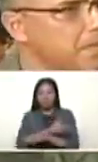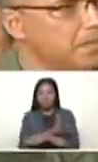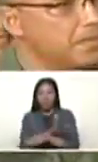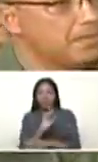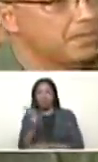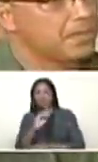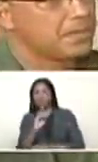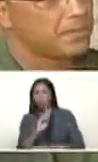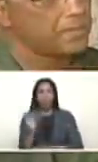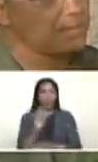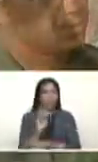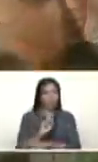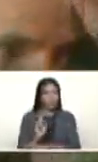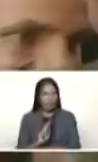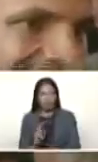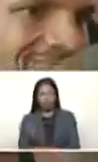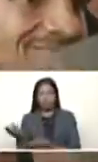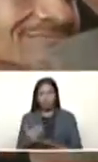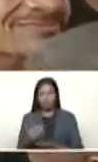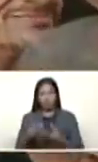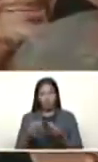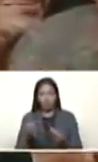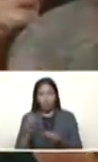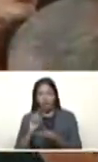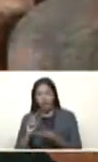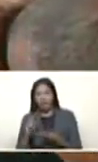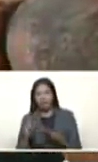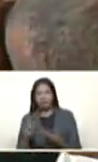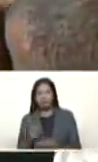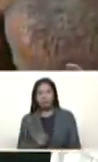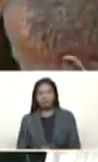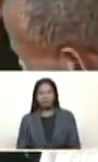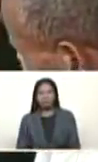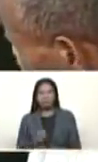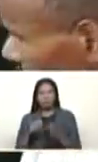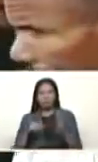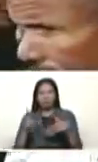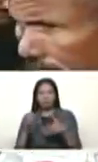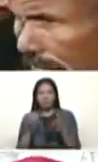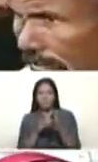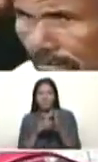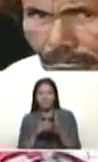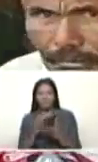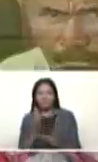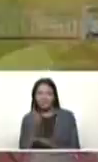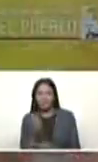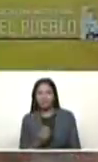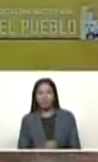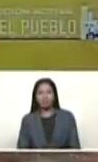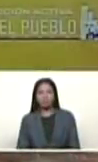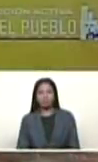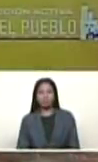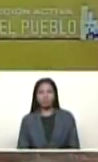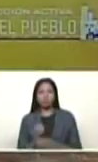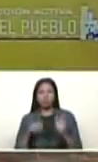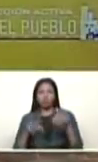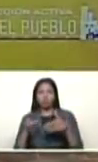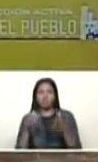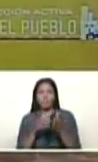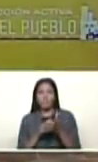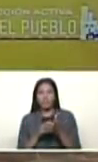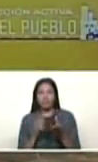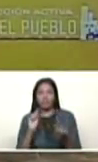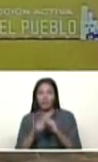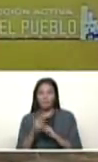Exactamente, gloria a Dios. Sí, pero esos son 6.000, ellos dicen que son 12.000. No, son 12.000. Son 12.000, le cambias el numerito aquí. Son 12.000. Cámbiame